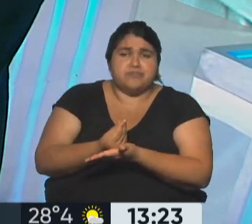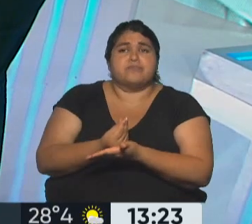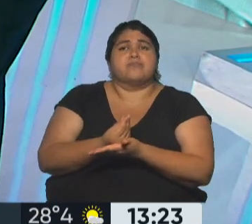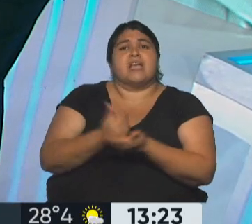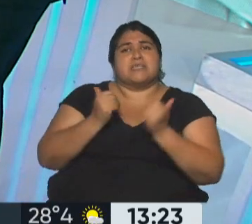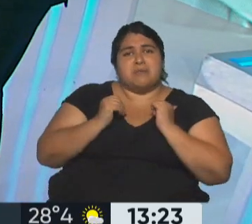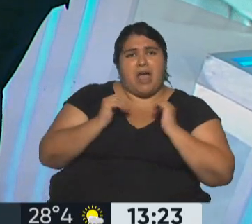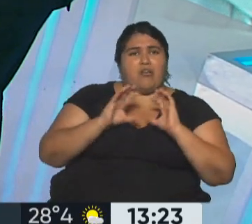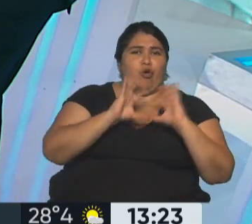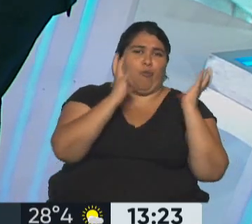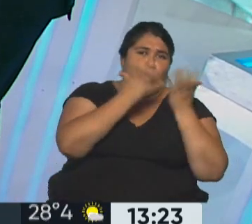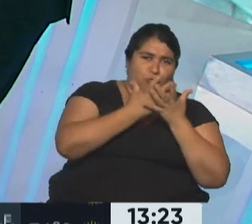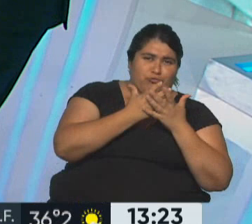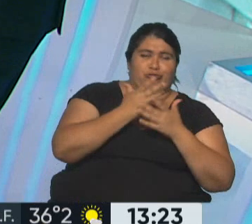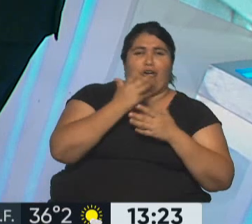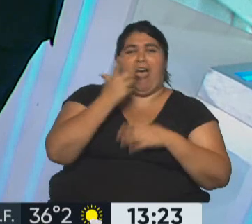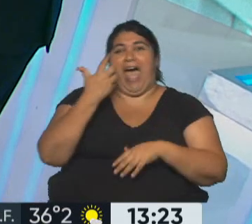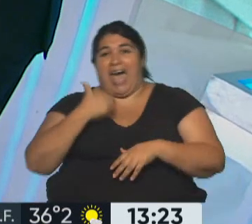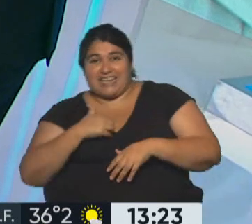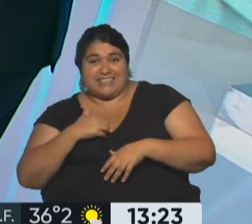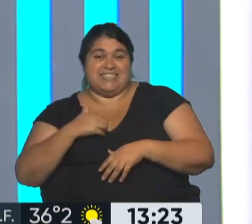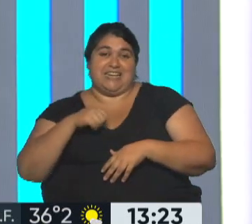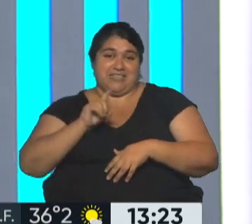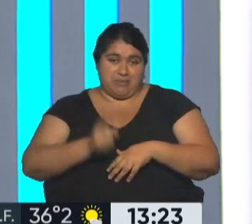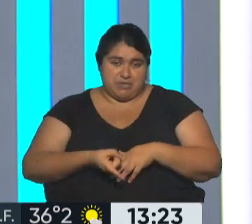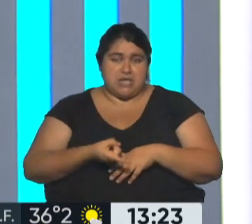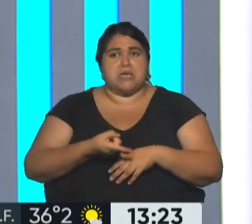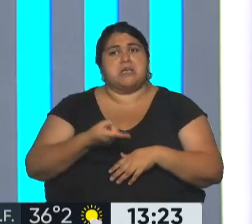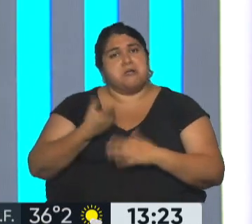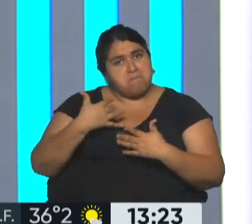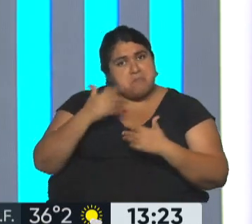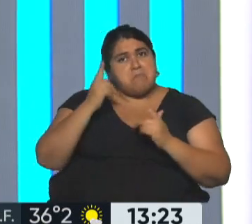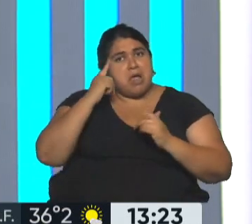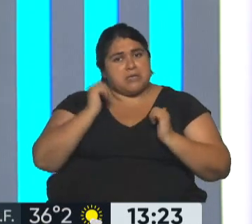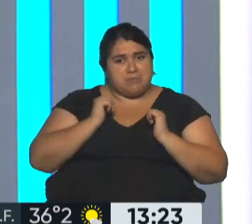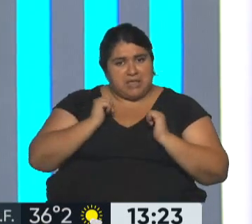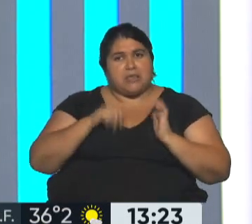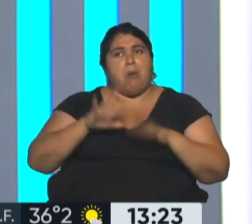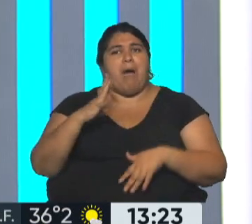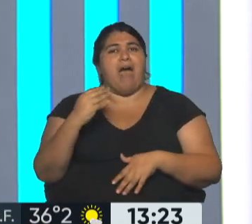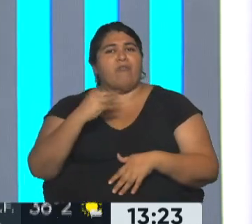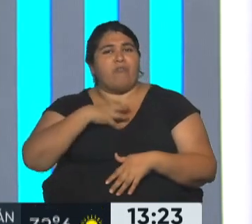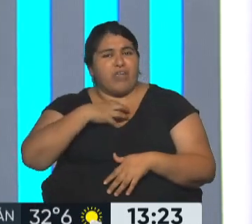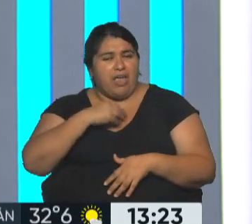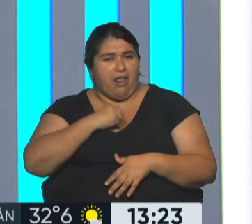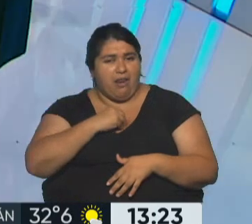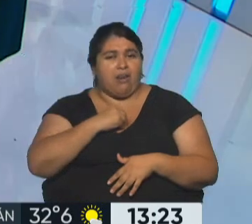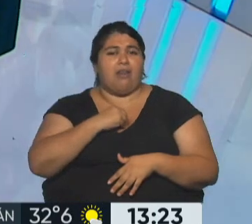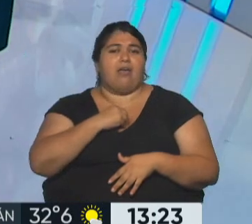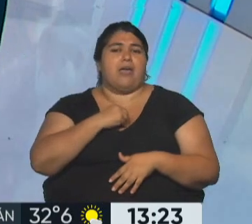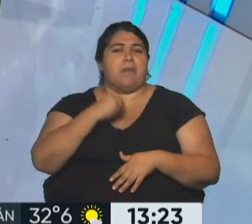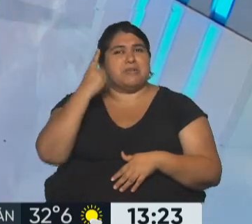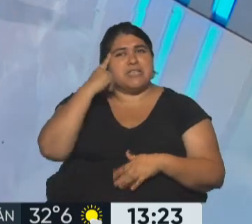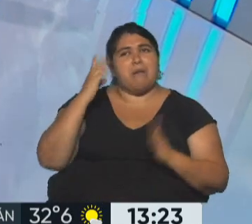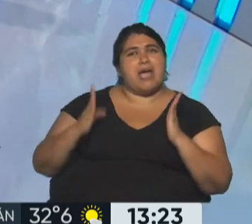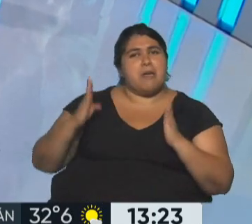los argentinos. Está colmando de a poco esas expectativas que sobre todo que tenían los fieles, ¿no? Pensando en un cambio de época